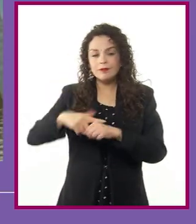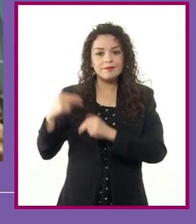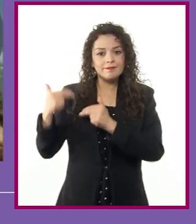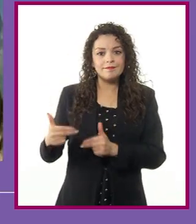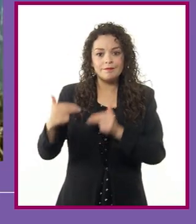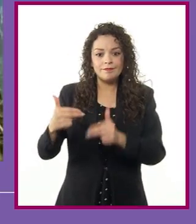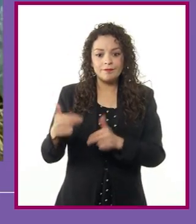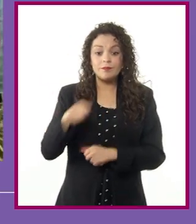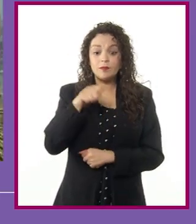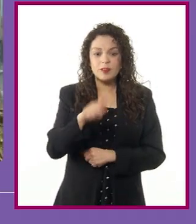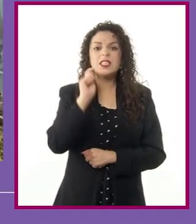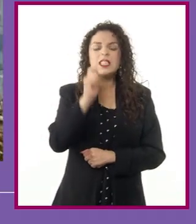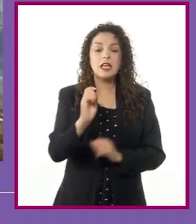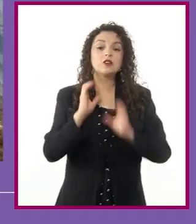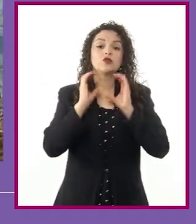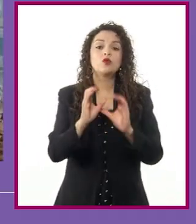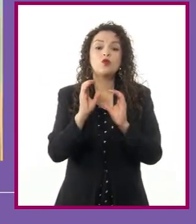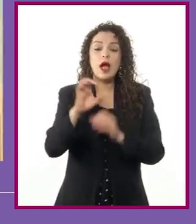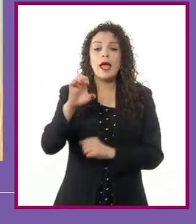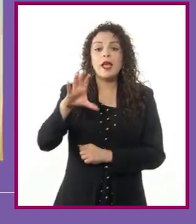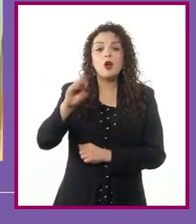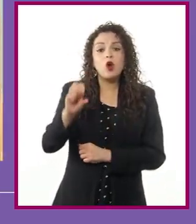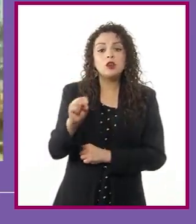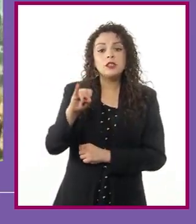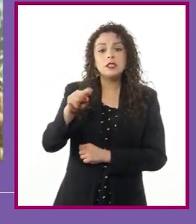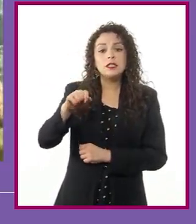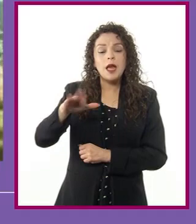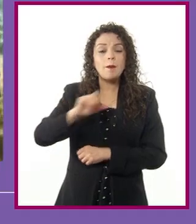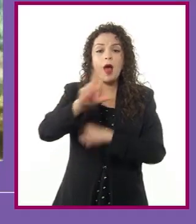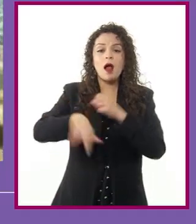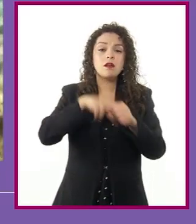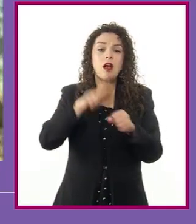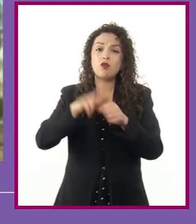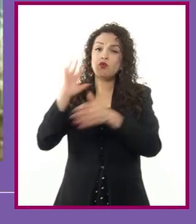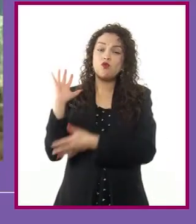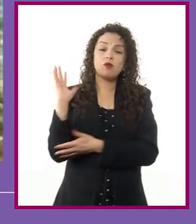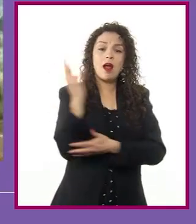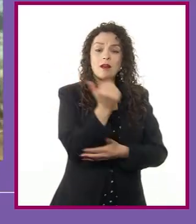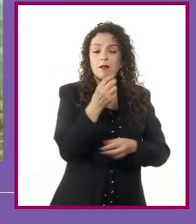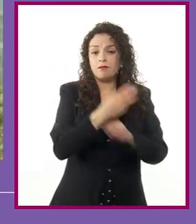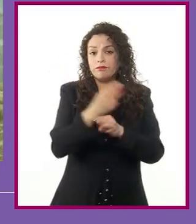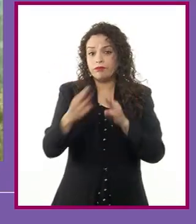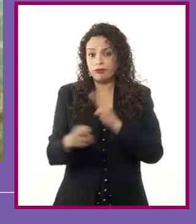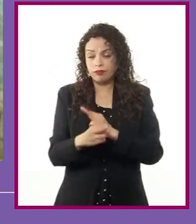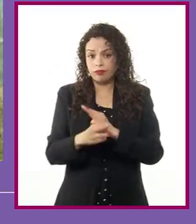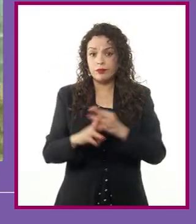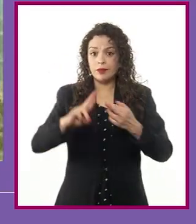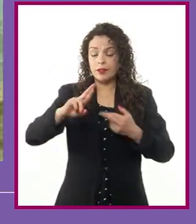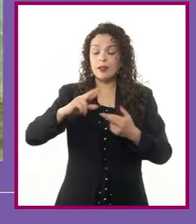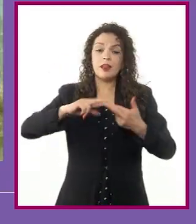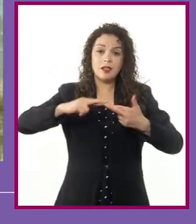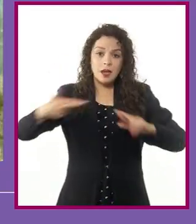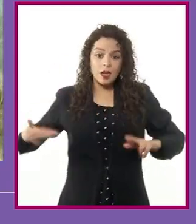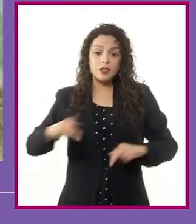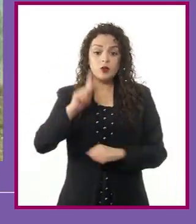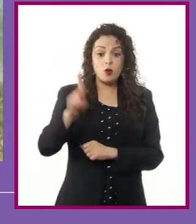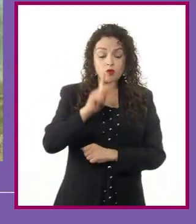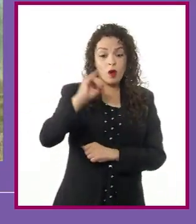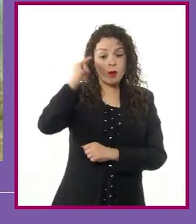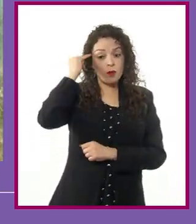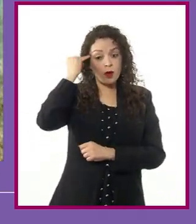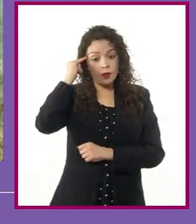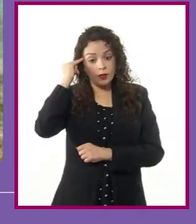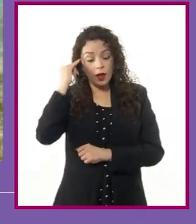la conservación de los ecosistemas y los recursos naturales, pues la relación entre los pueblos indígenas y la naturaleza es